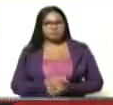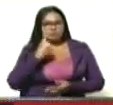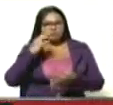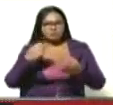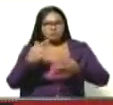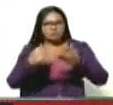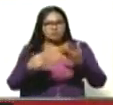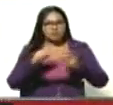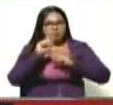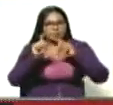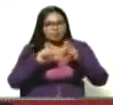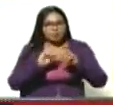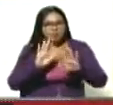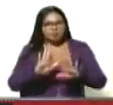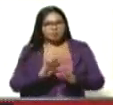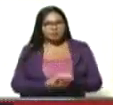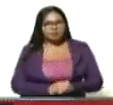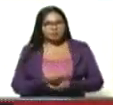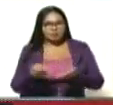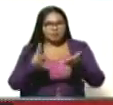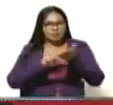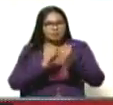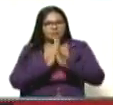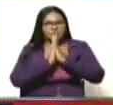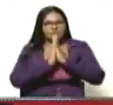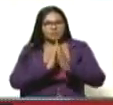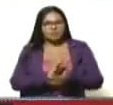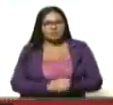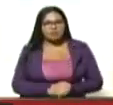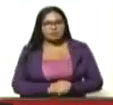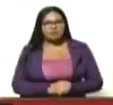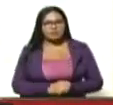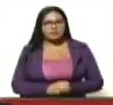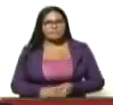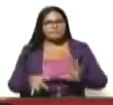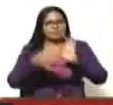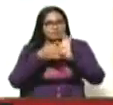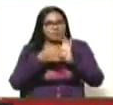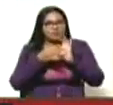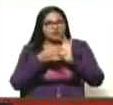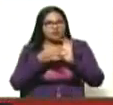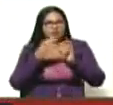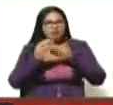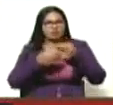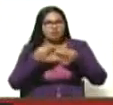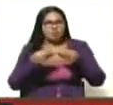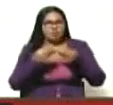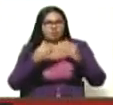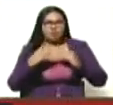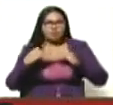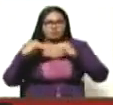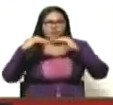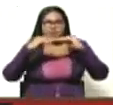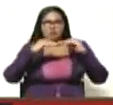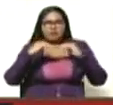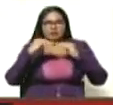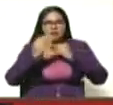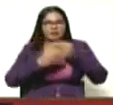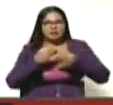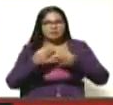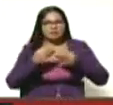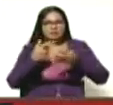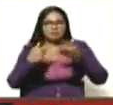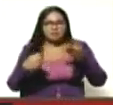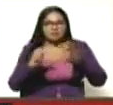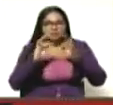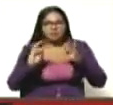resto de la pregunta. ¿Podrías repetirle, por favor? No, que venía asociado a cómo unificar o hacer o materializar